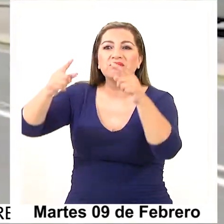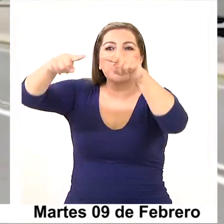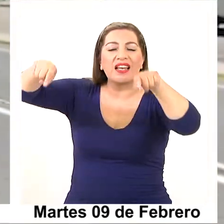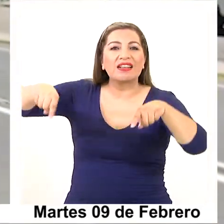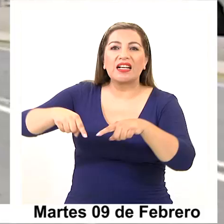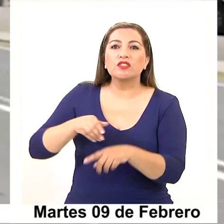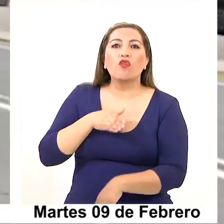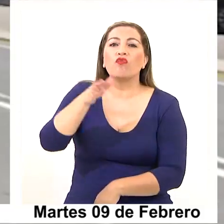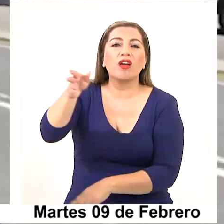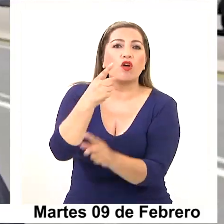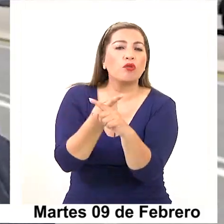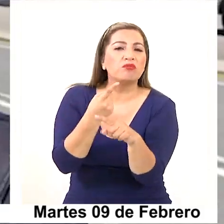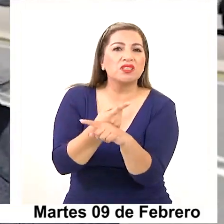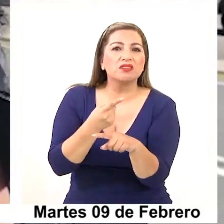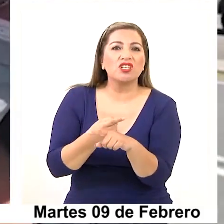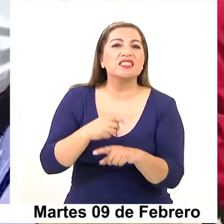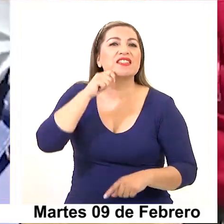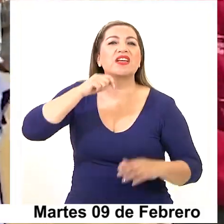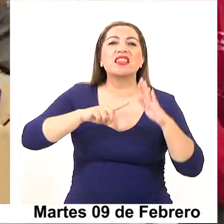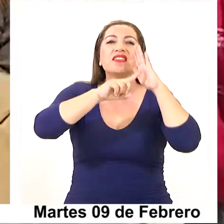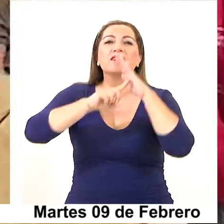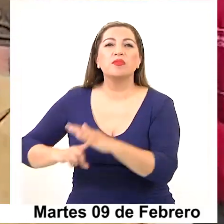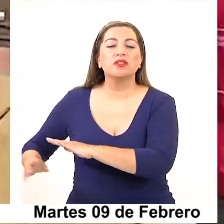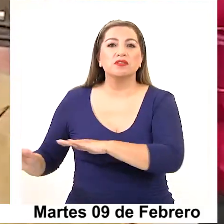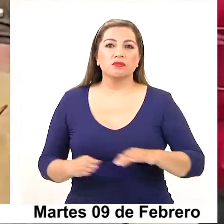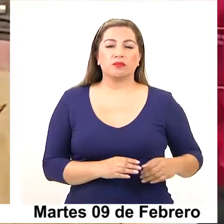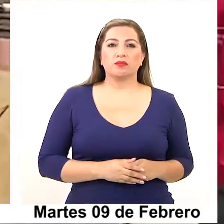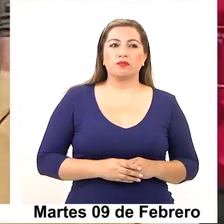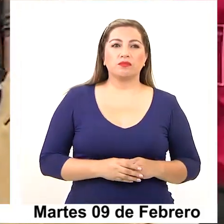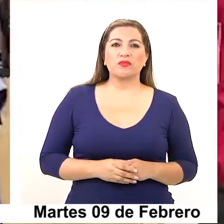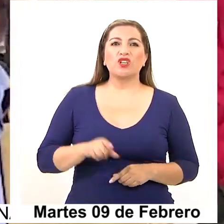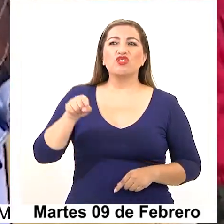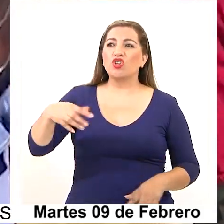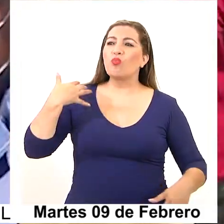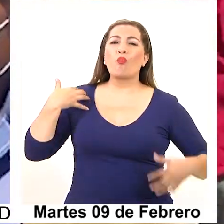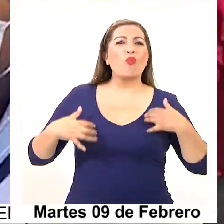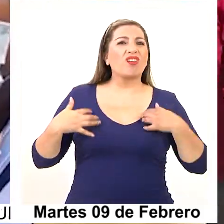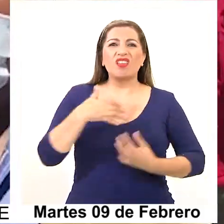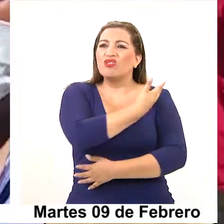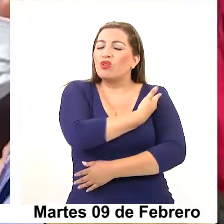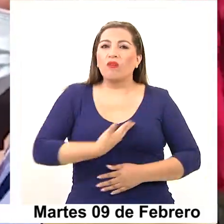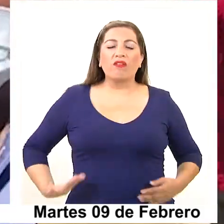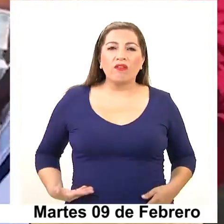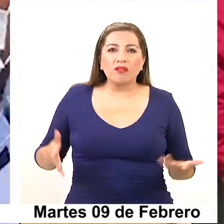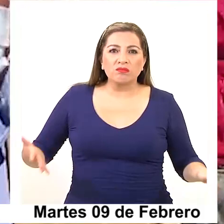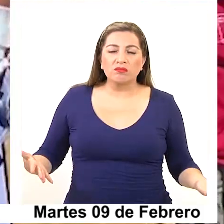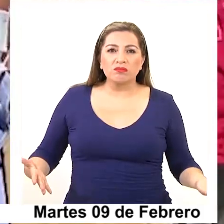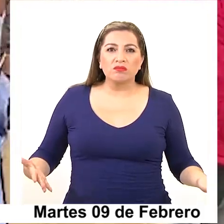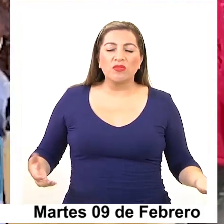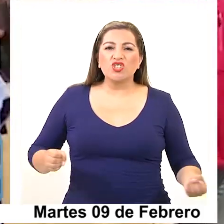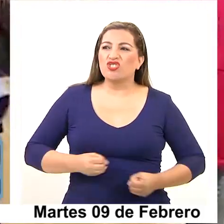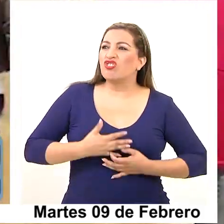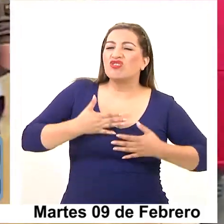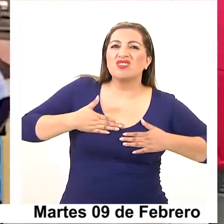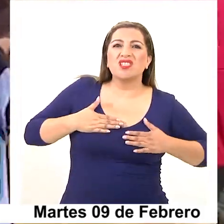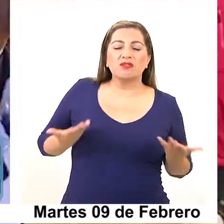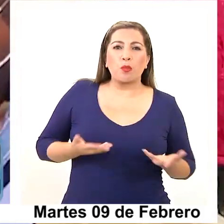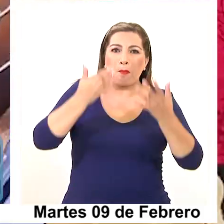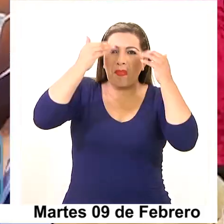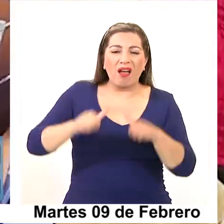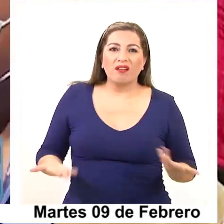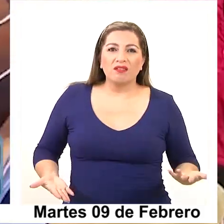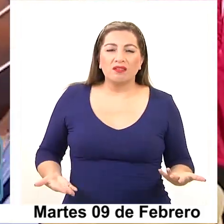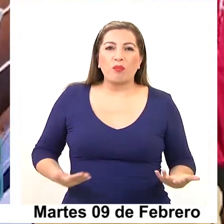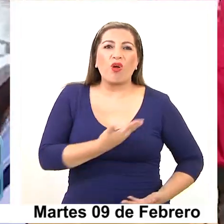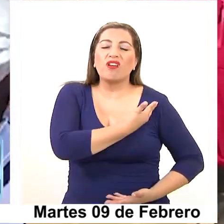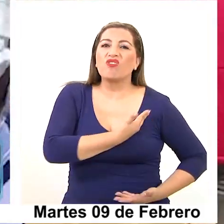señor alcalde. Esta es una discriminación. Toda la comuna está muy molesto con el gobierno. En este momento nos sentimos defraudados